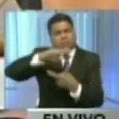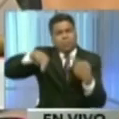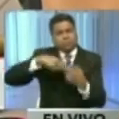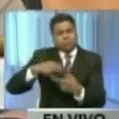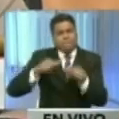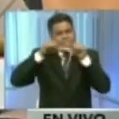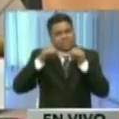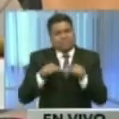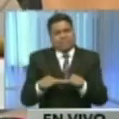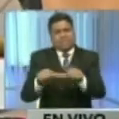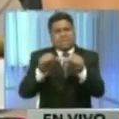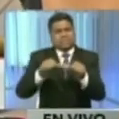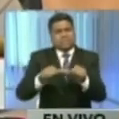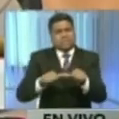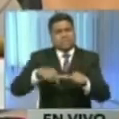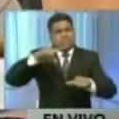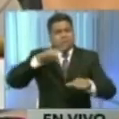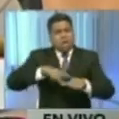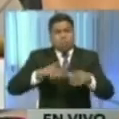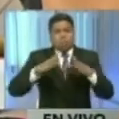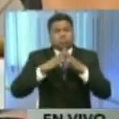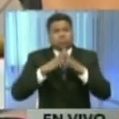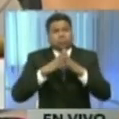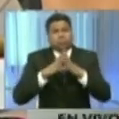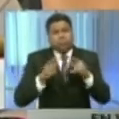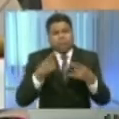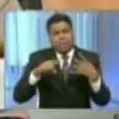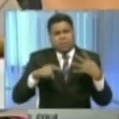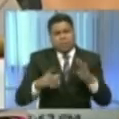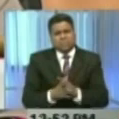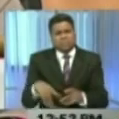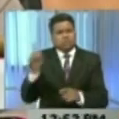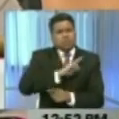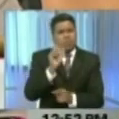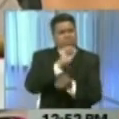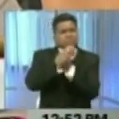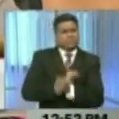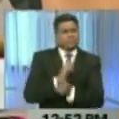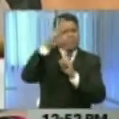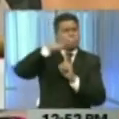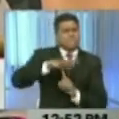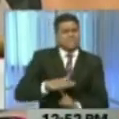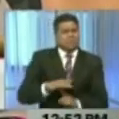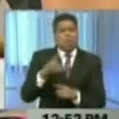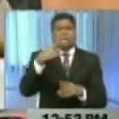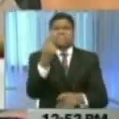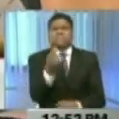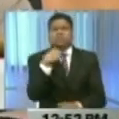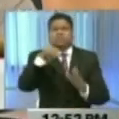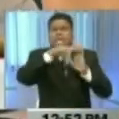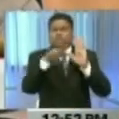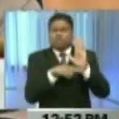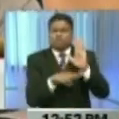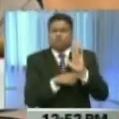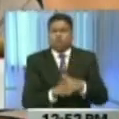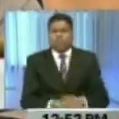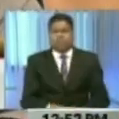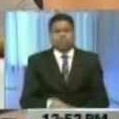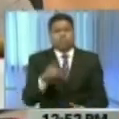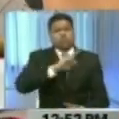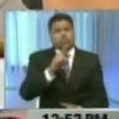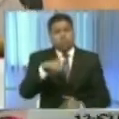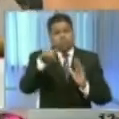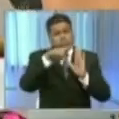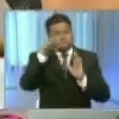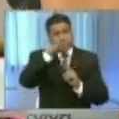permanente por poderes fácticos mundiales que no están sometidos a ningún tipo de norma, que no están sometidos